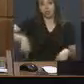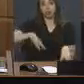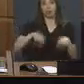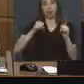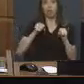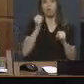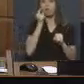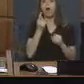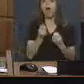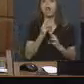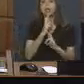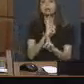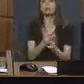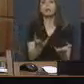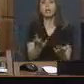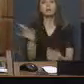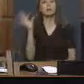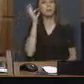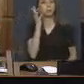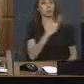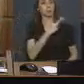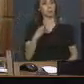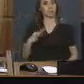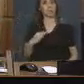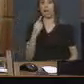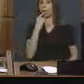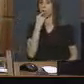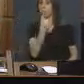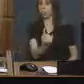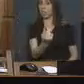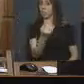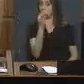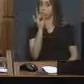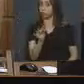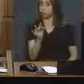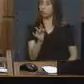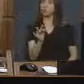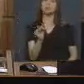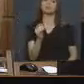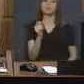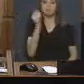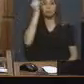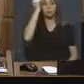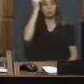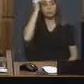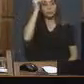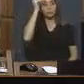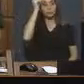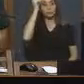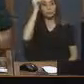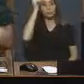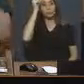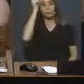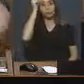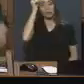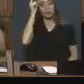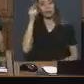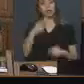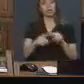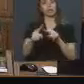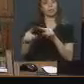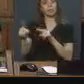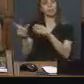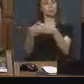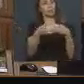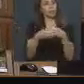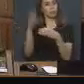la ministra se ha comprometido de manera explícita, a partir de lo que nosotros entendemos como una posición de diferentes sectores, pero en